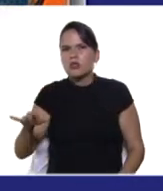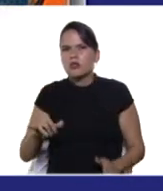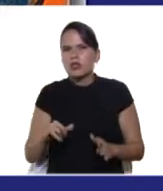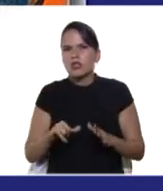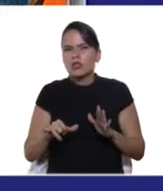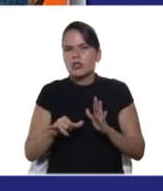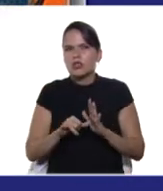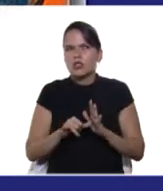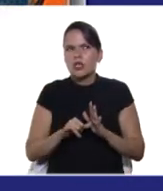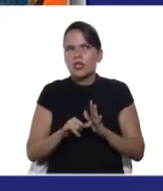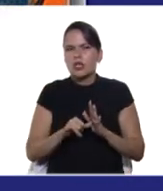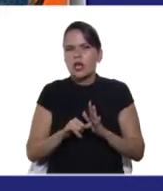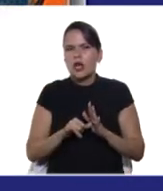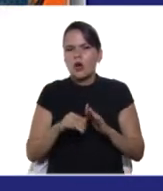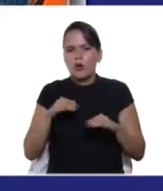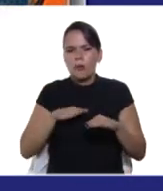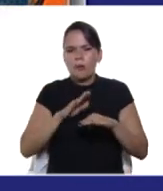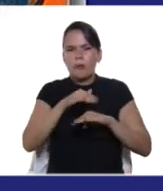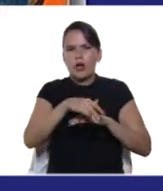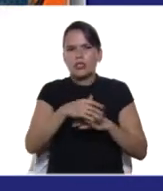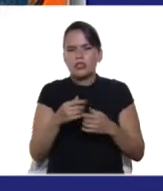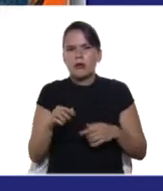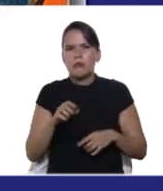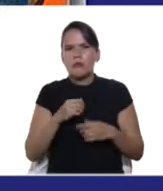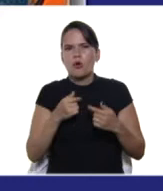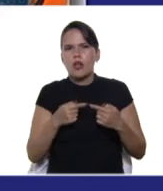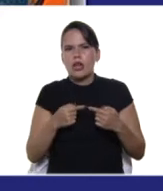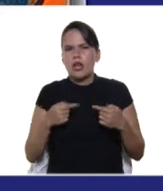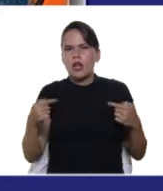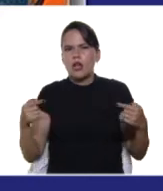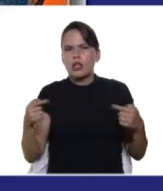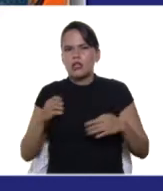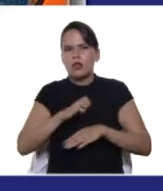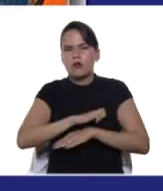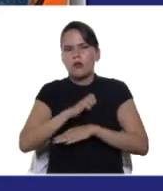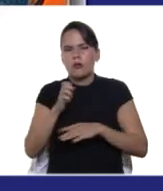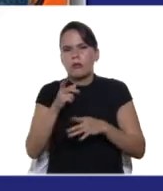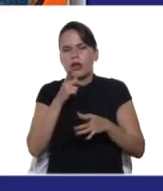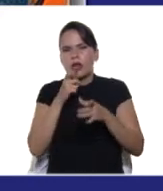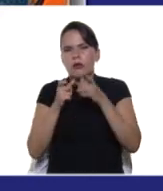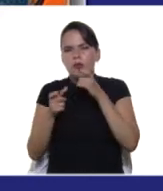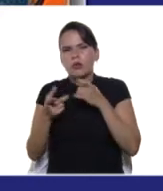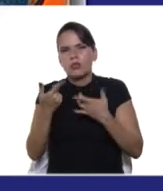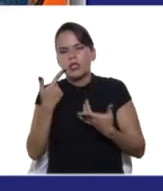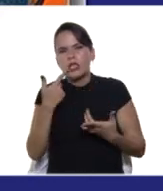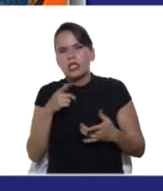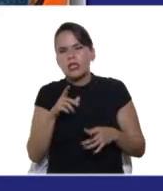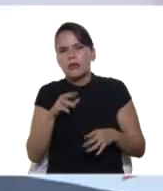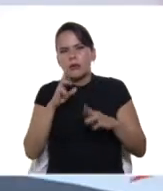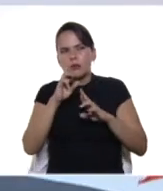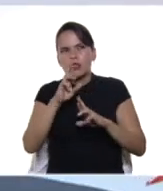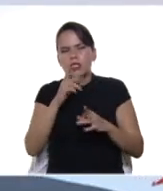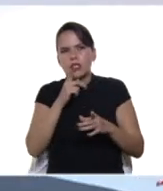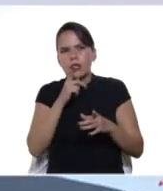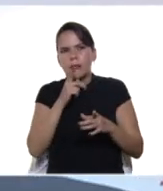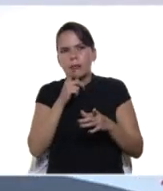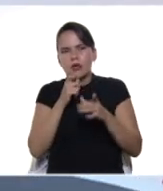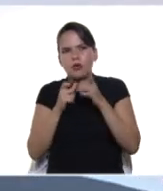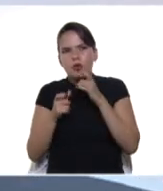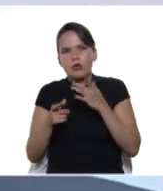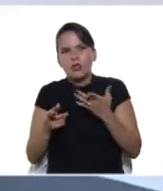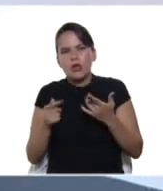del Ecuador? Para responder a esta pregunta, hoy en Cada Familia Una Escuela contamos con